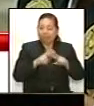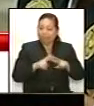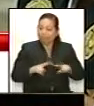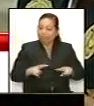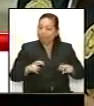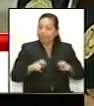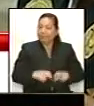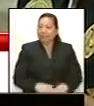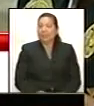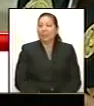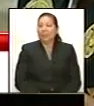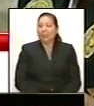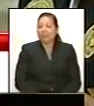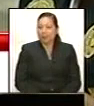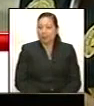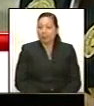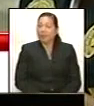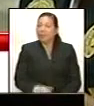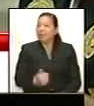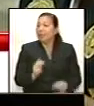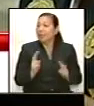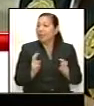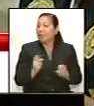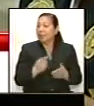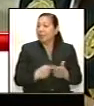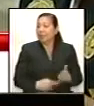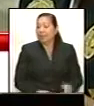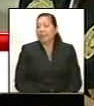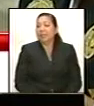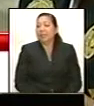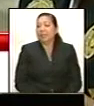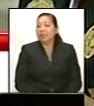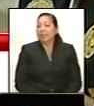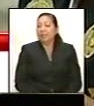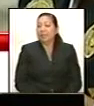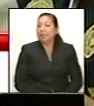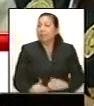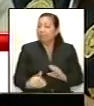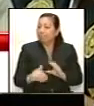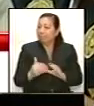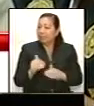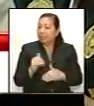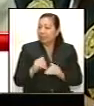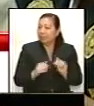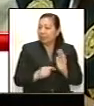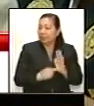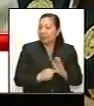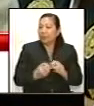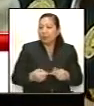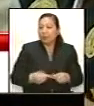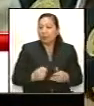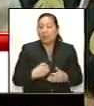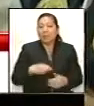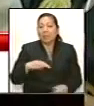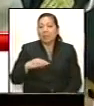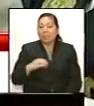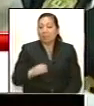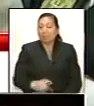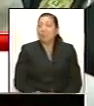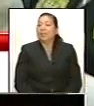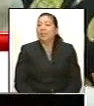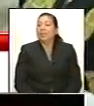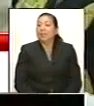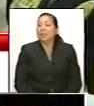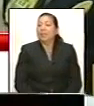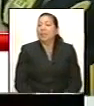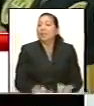¿no? El otro punto es la plataforma que ya han presentado nuestros compañeros del MIM,